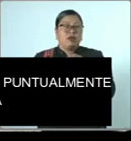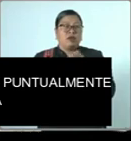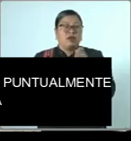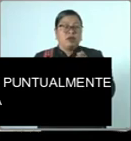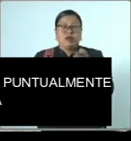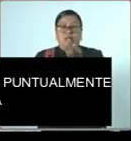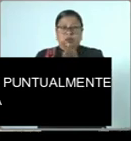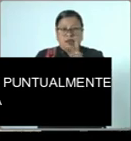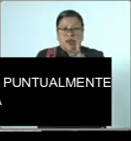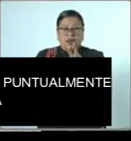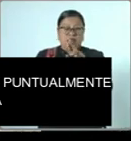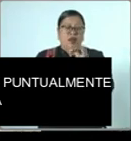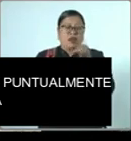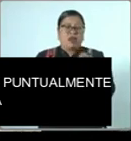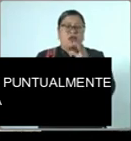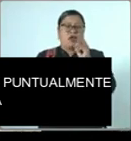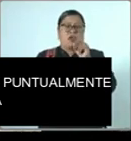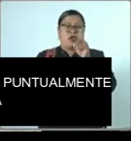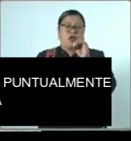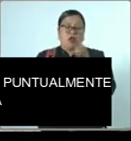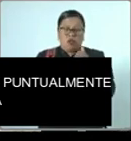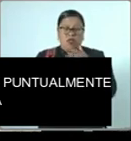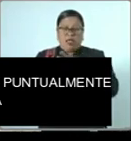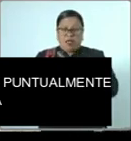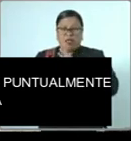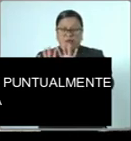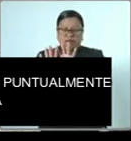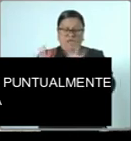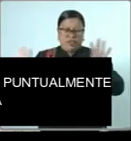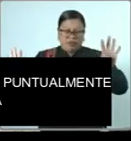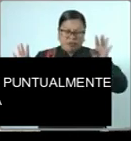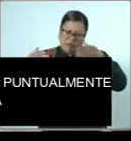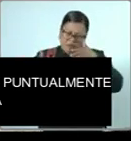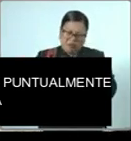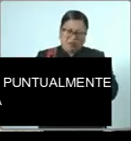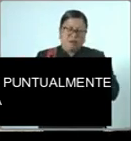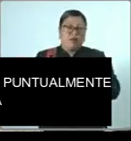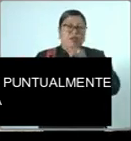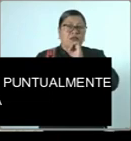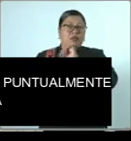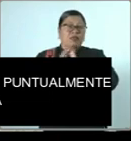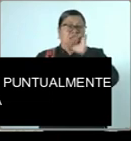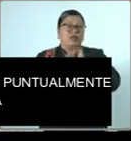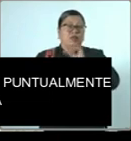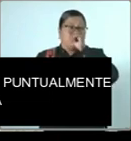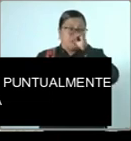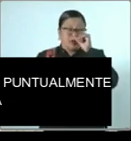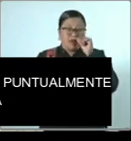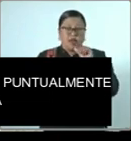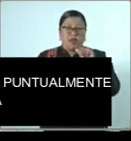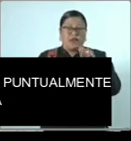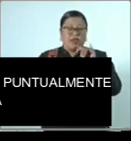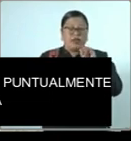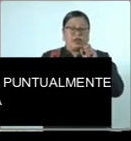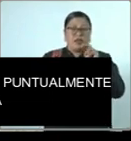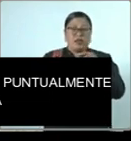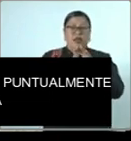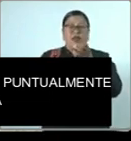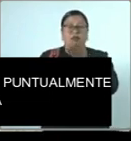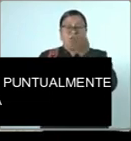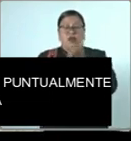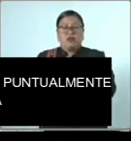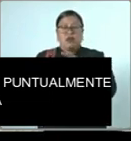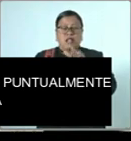el preescolar Rey Condoy colapsó el muro de contención. Aquí en la Sierra Juárez, en Santiago Atitlán, una primaria